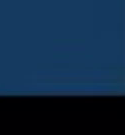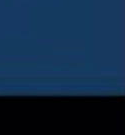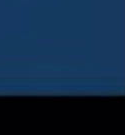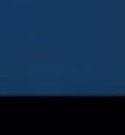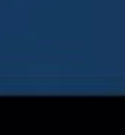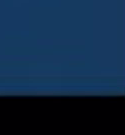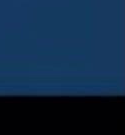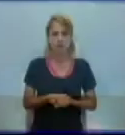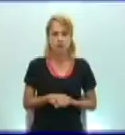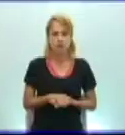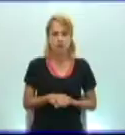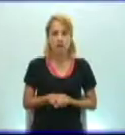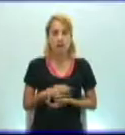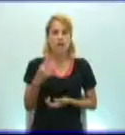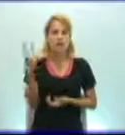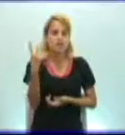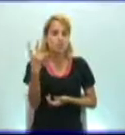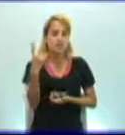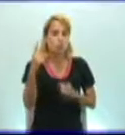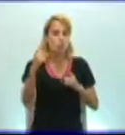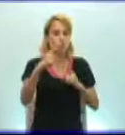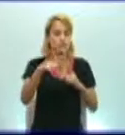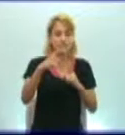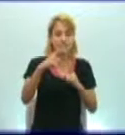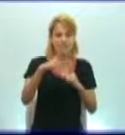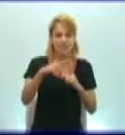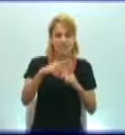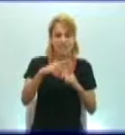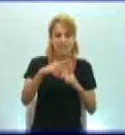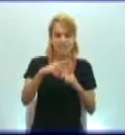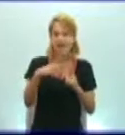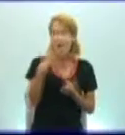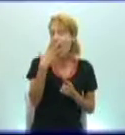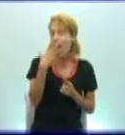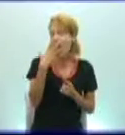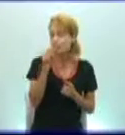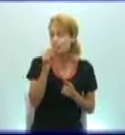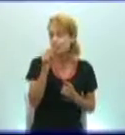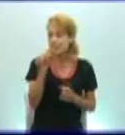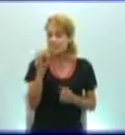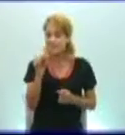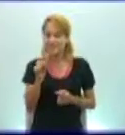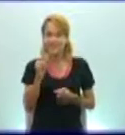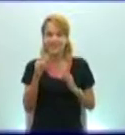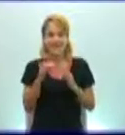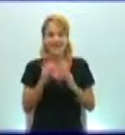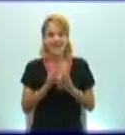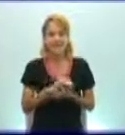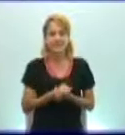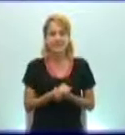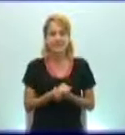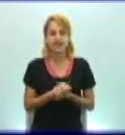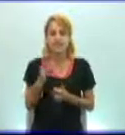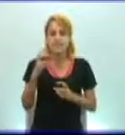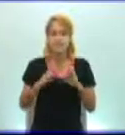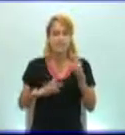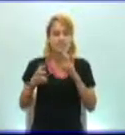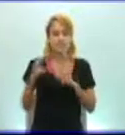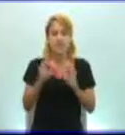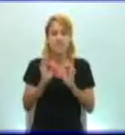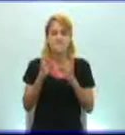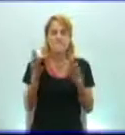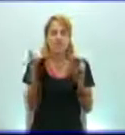La segunda actividad independiente les va a gustar mucho realizarla en sus casas, que dice: investiga con tu